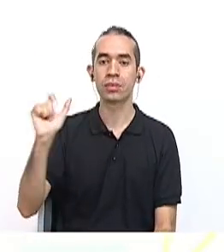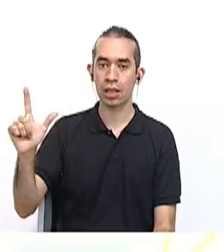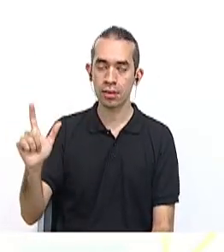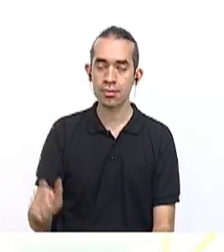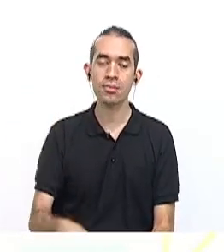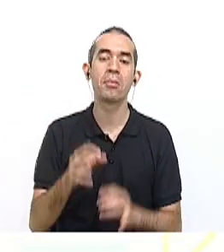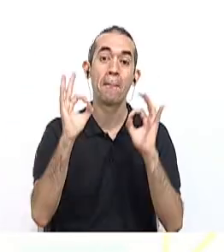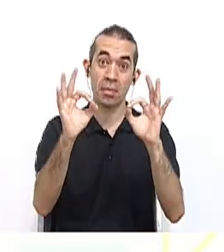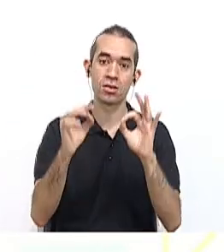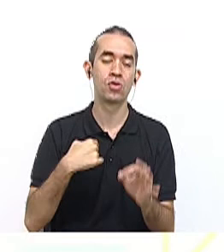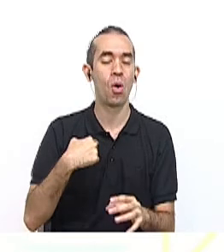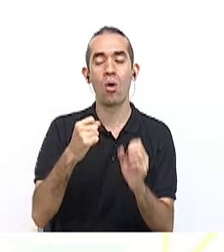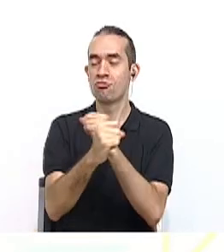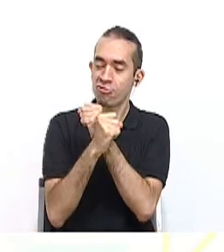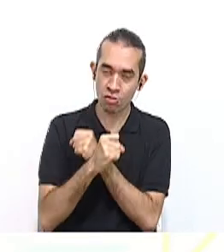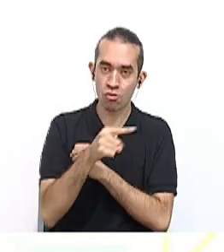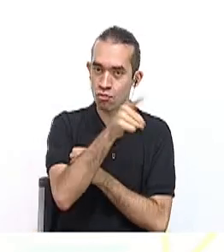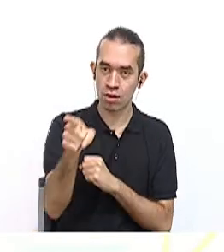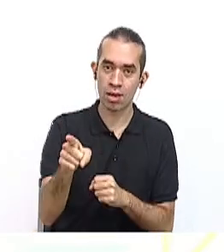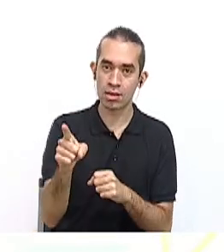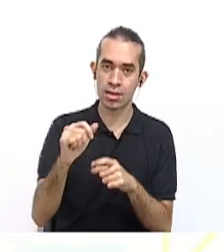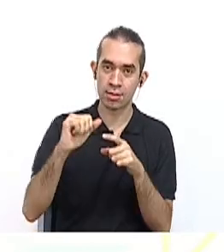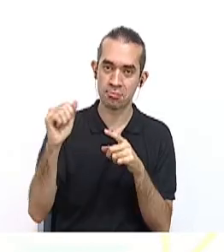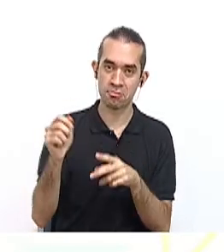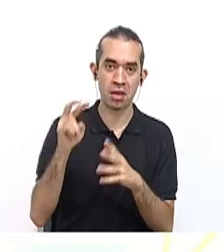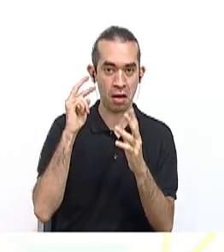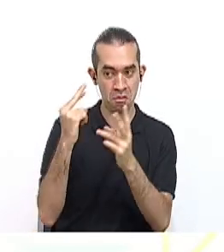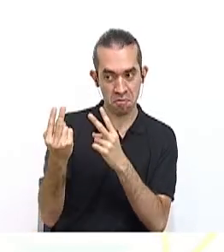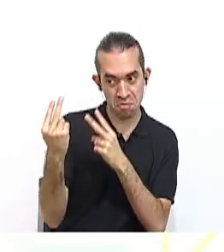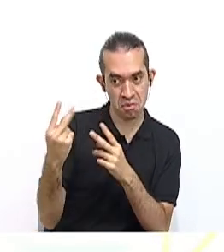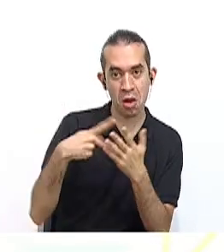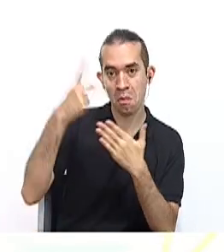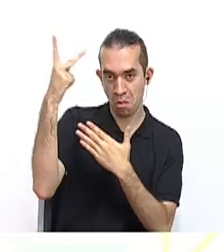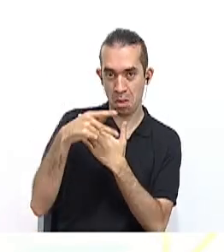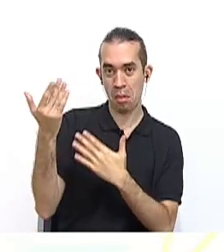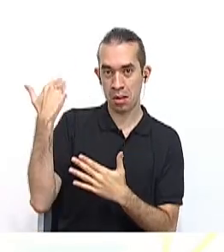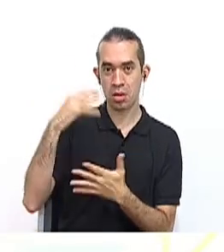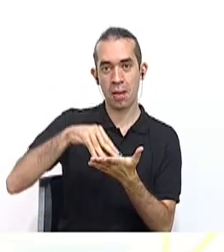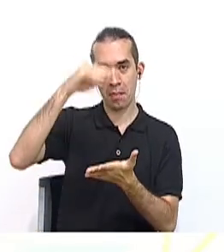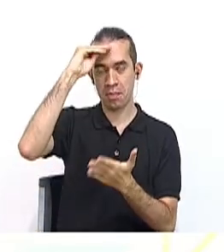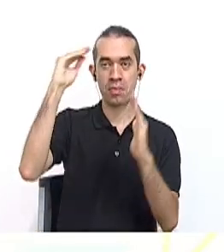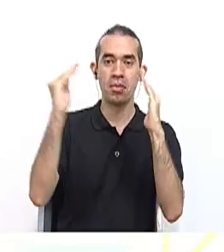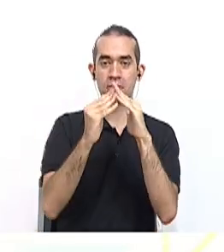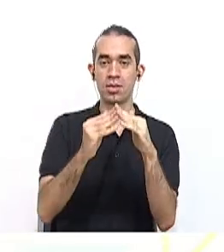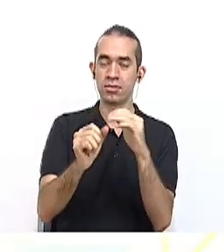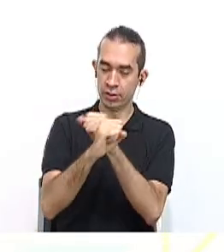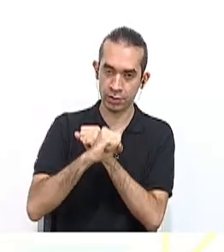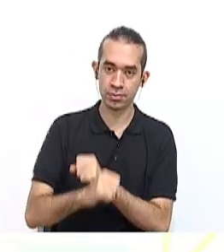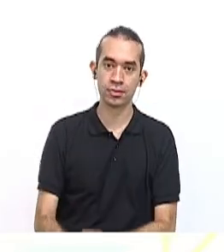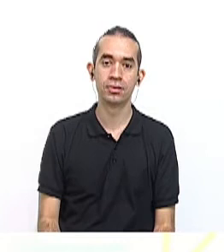estoy segura que ustedes han estado viendo los programas anteriores de Aprendo en Casa.